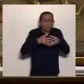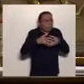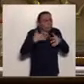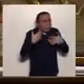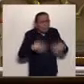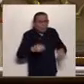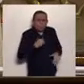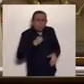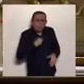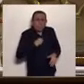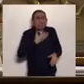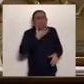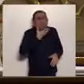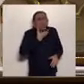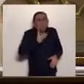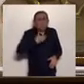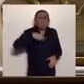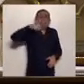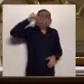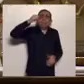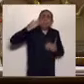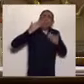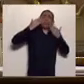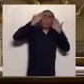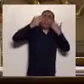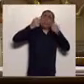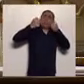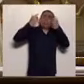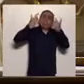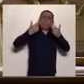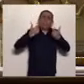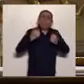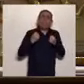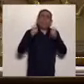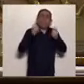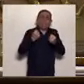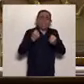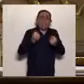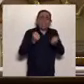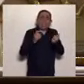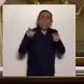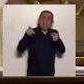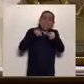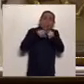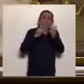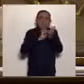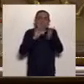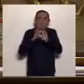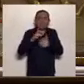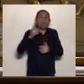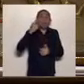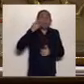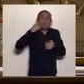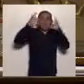su debilidad, llegue a la gloria que le alcanzó la fortaleza de Jesucristo, su Pastor, el que vive y